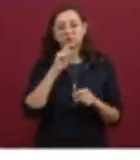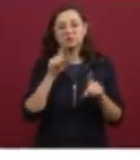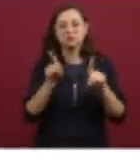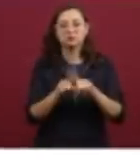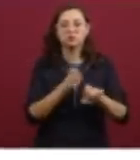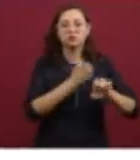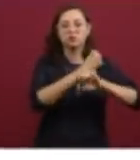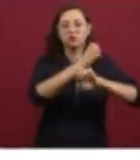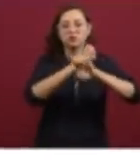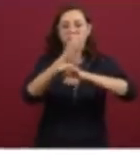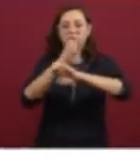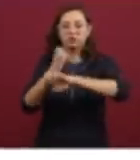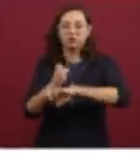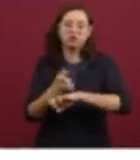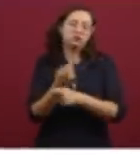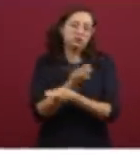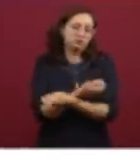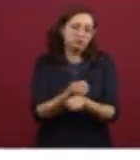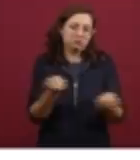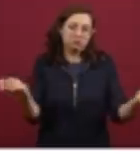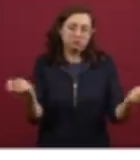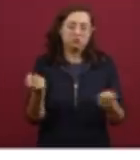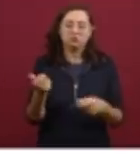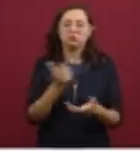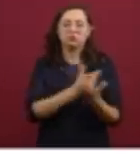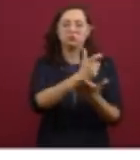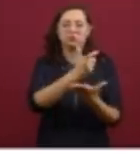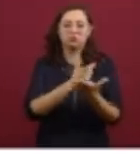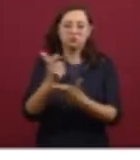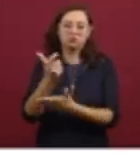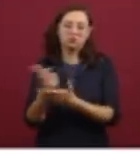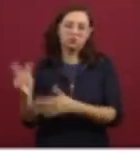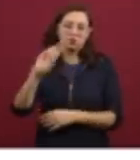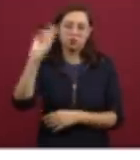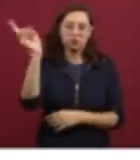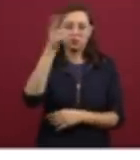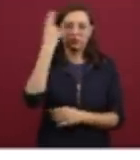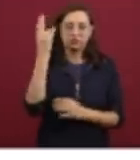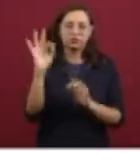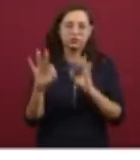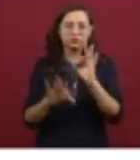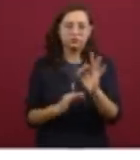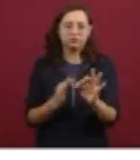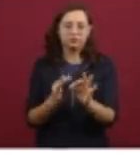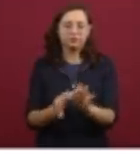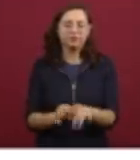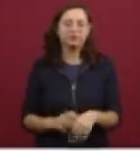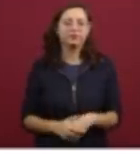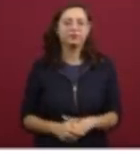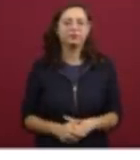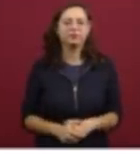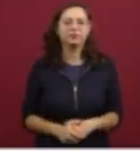federativa de estos becarios de educación superior. ¿Es cuánto, señor presidente?